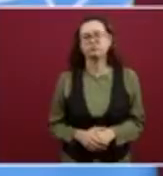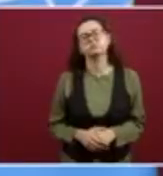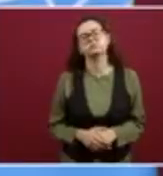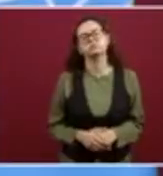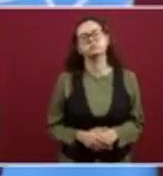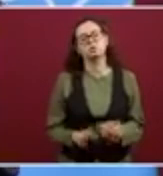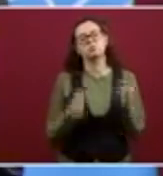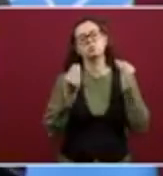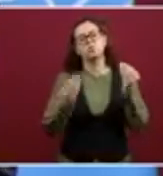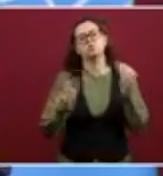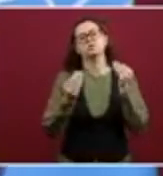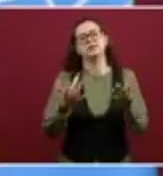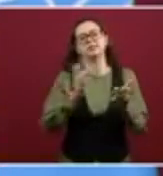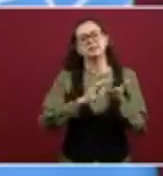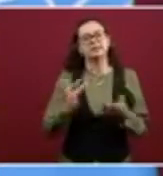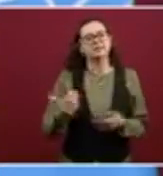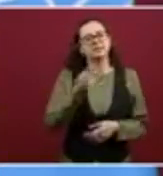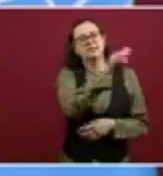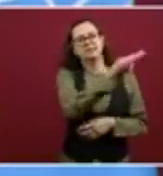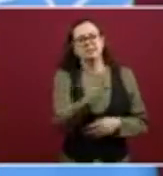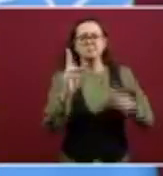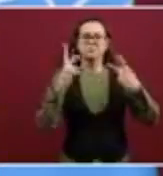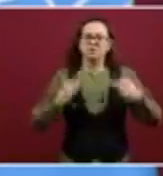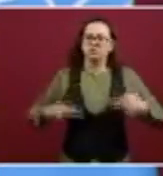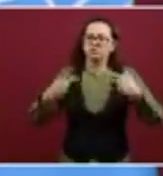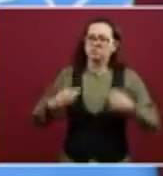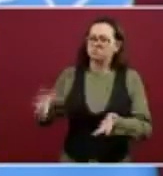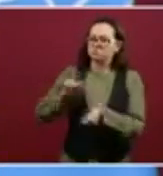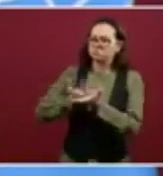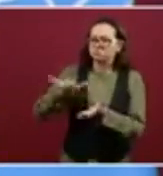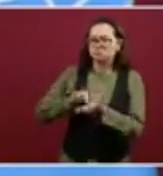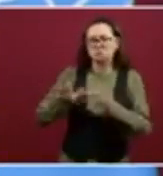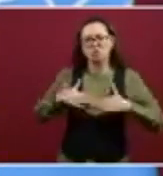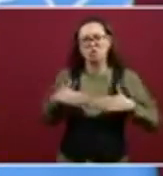que tenga confianza. Estamos trabajando